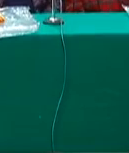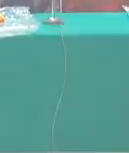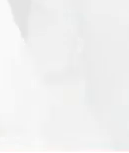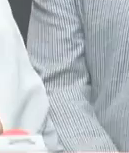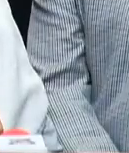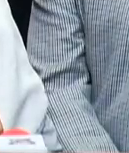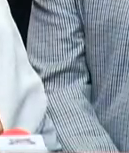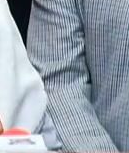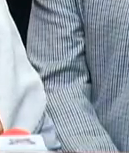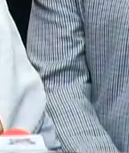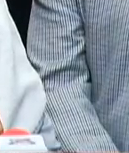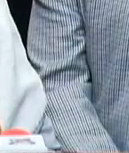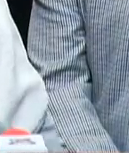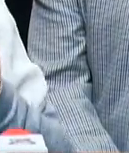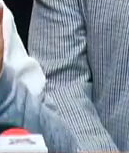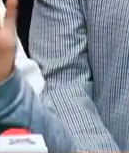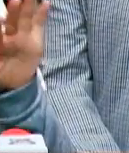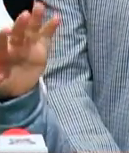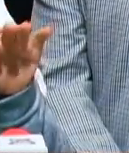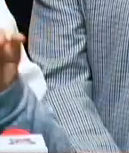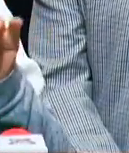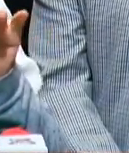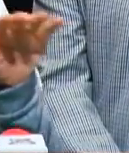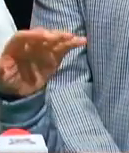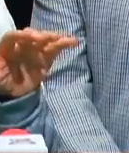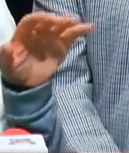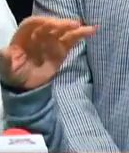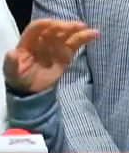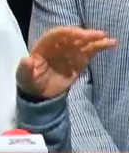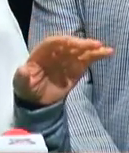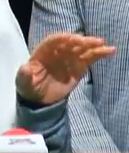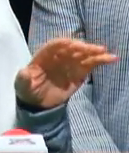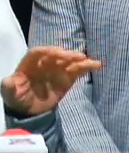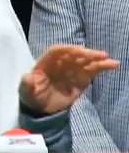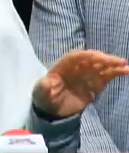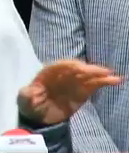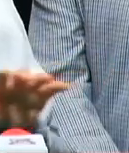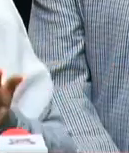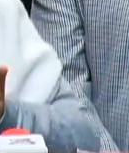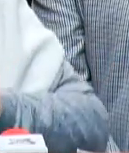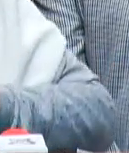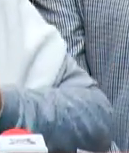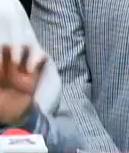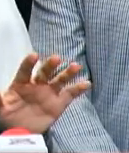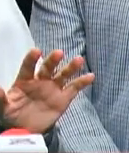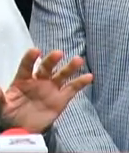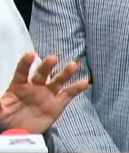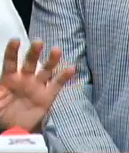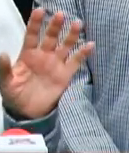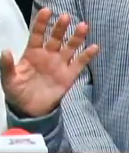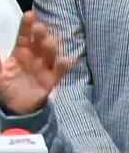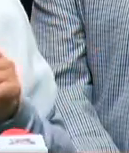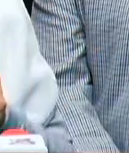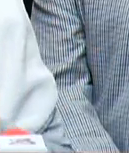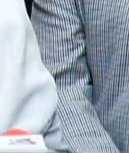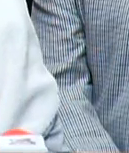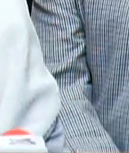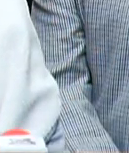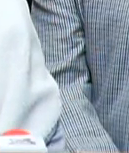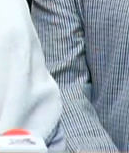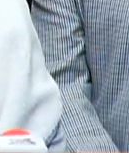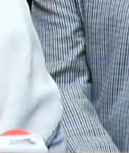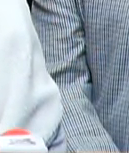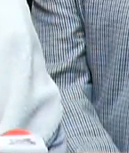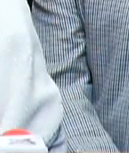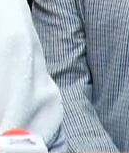Castillo. Lleno de público, ¿cómo? No me pregunten, hasta el día de hoy no sé cómo llega tanta gente. Esta